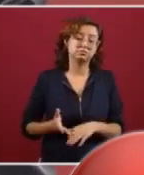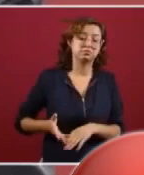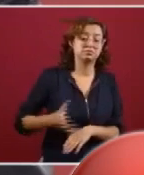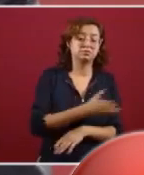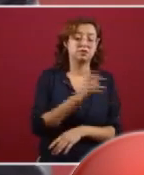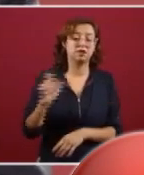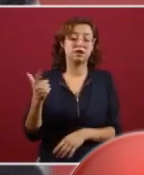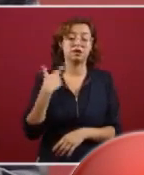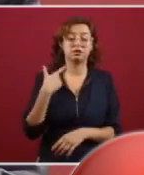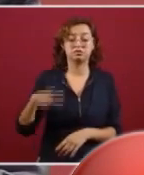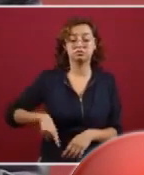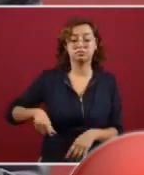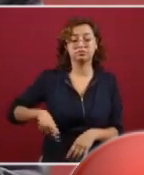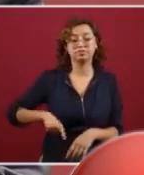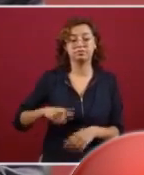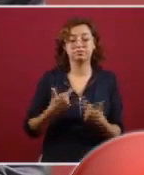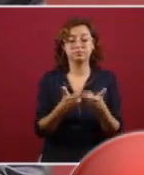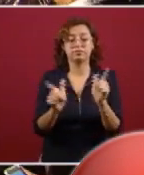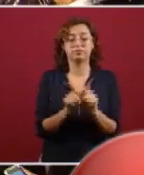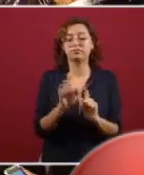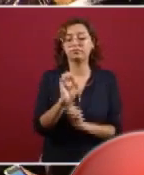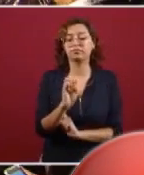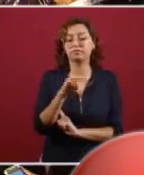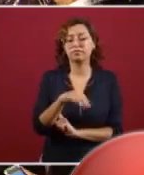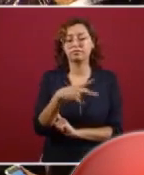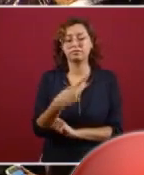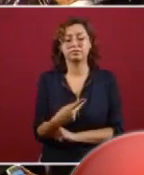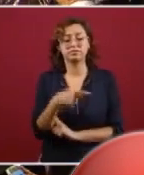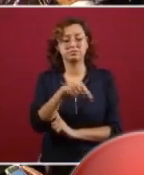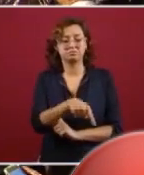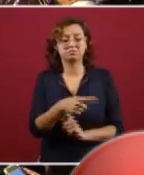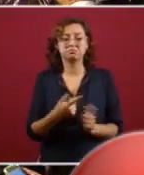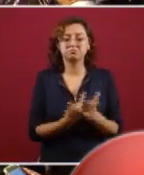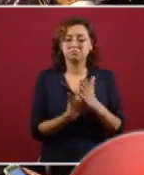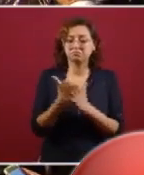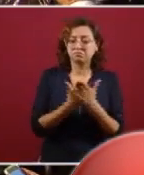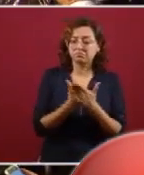Presidencial no había